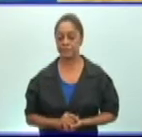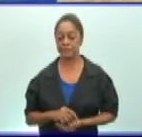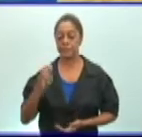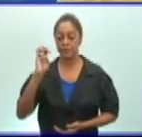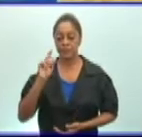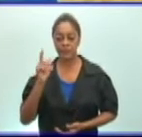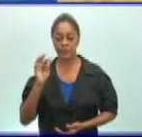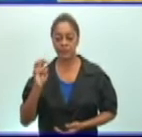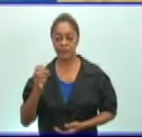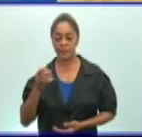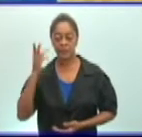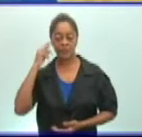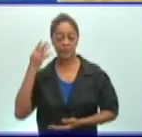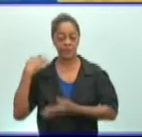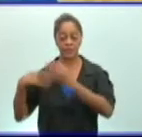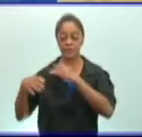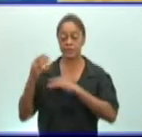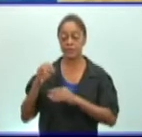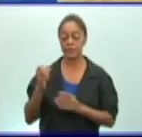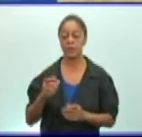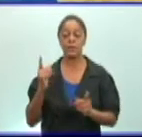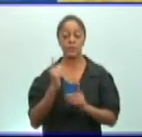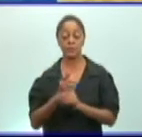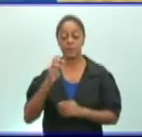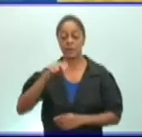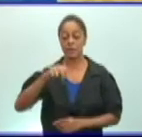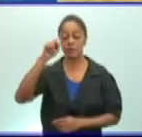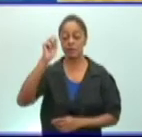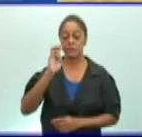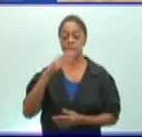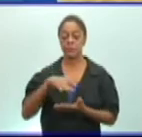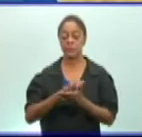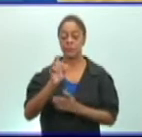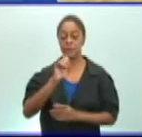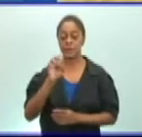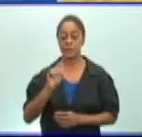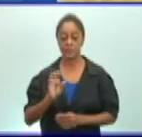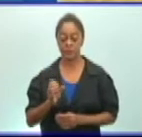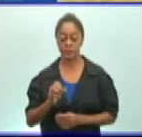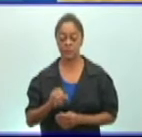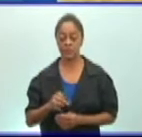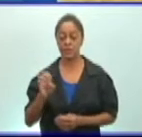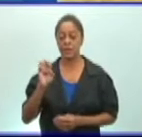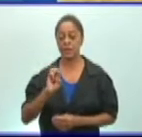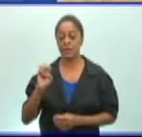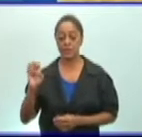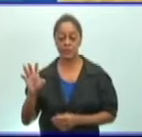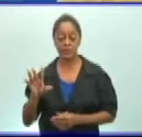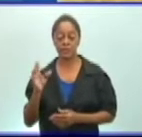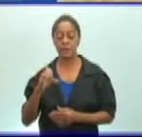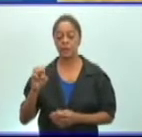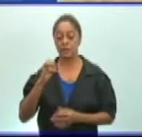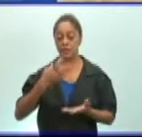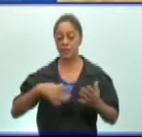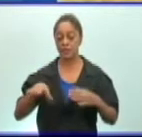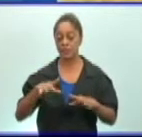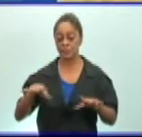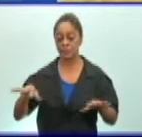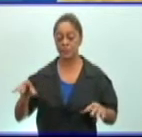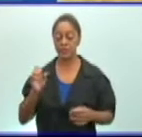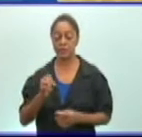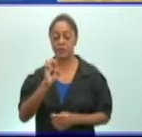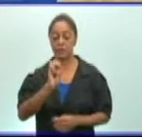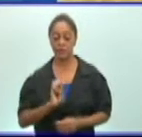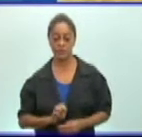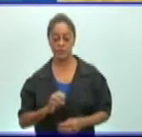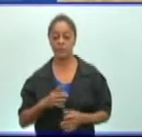Grecia, la antigua Grecia, limita al norte con Macedonia, al este con el mar Egeo, al sur con el